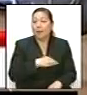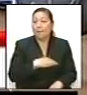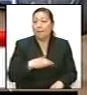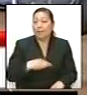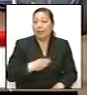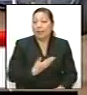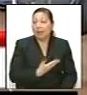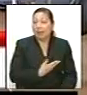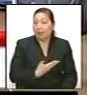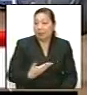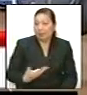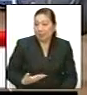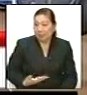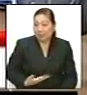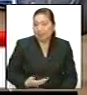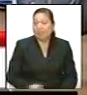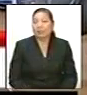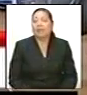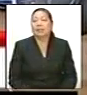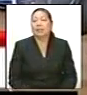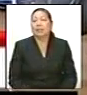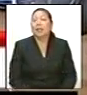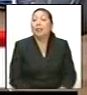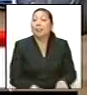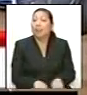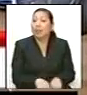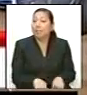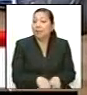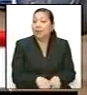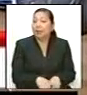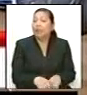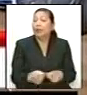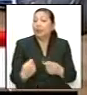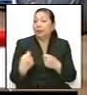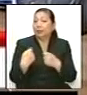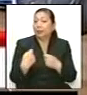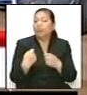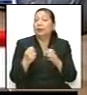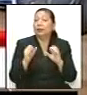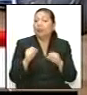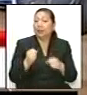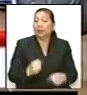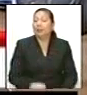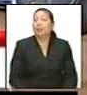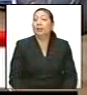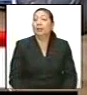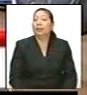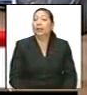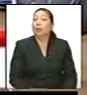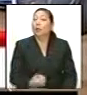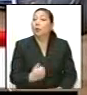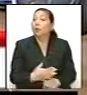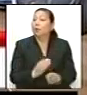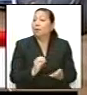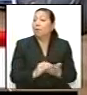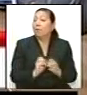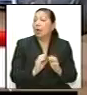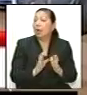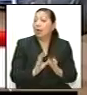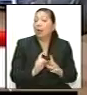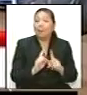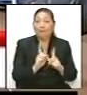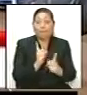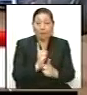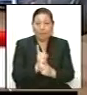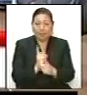la presidencia, y simplemente también de igual forma insistir. Es cierto, de alguna u otra forma se ha aclarado el tema de las